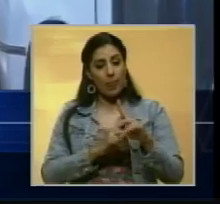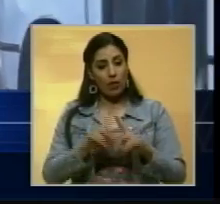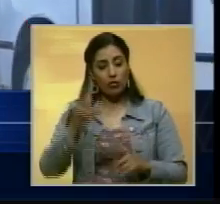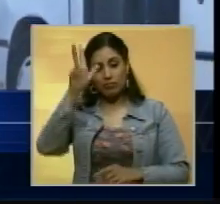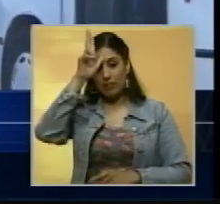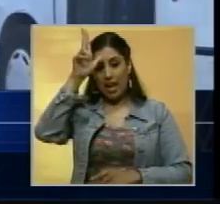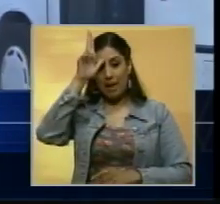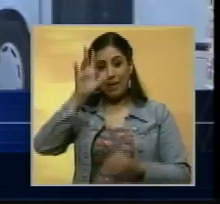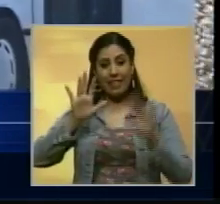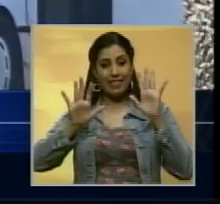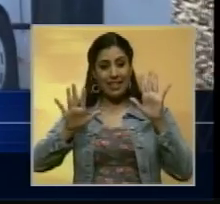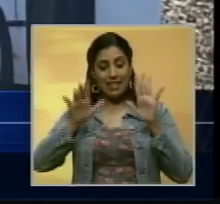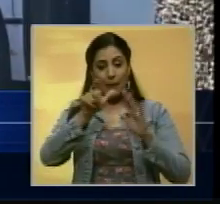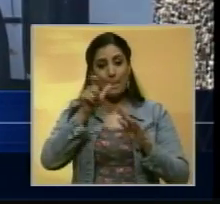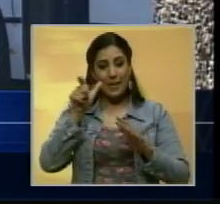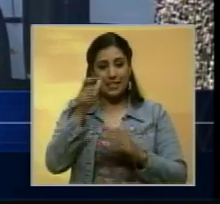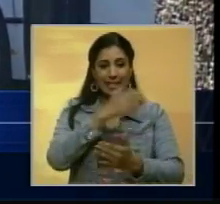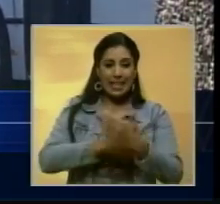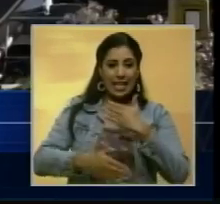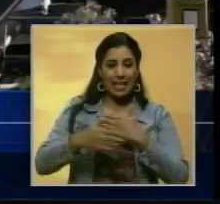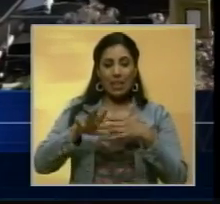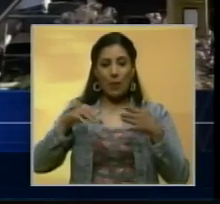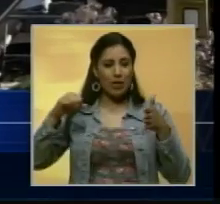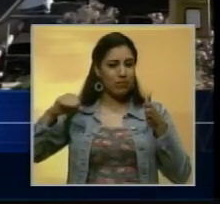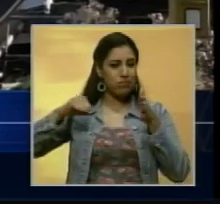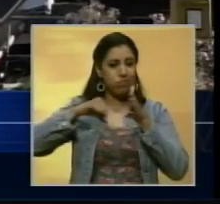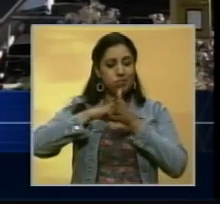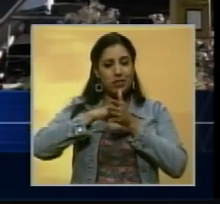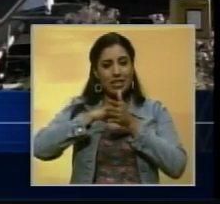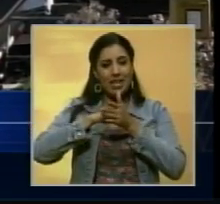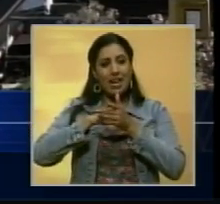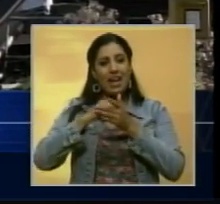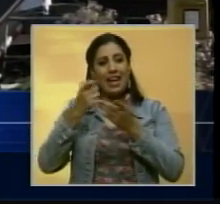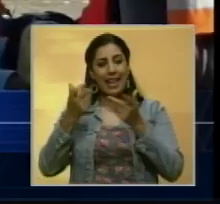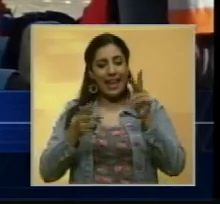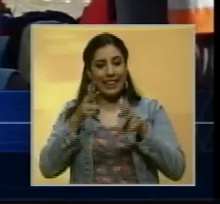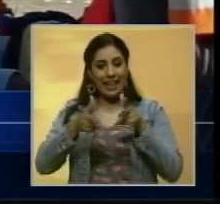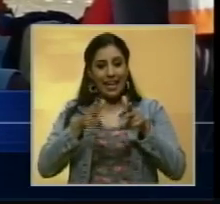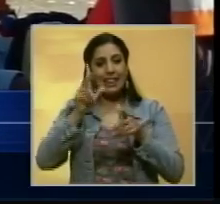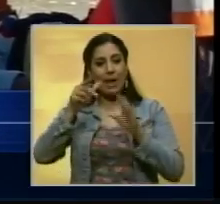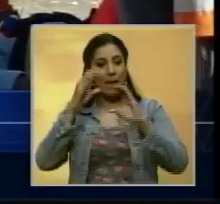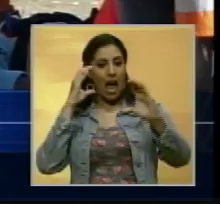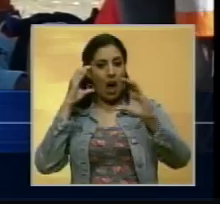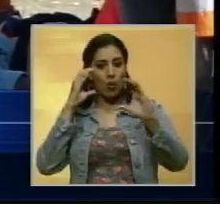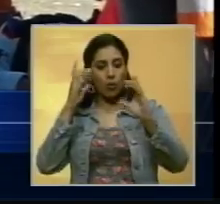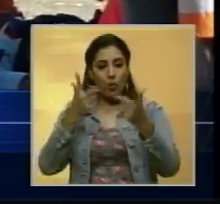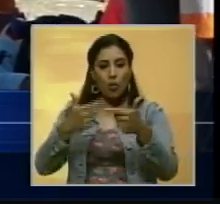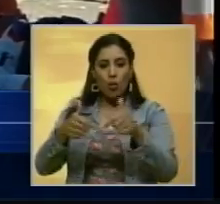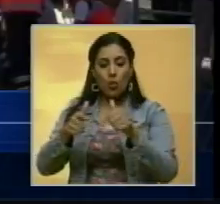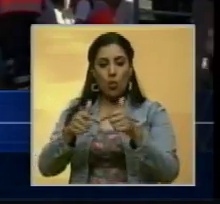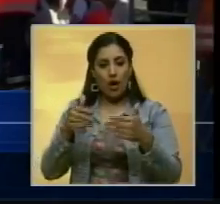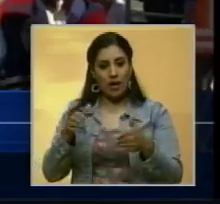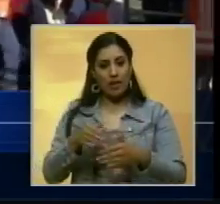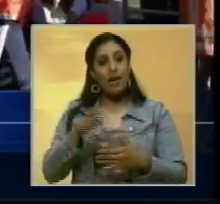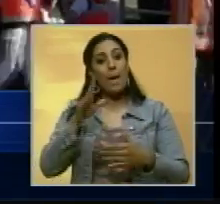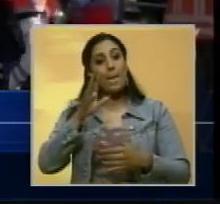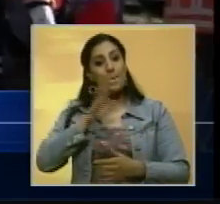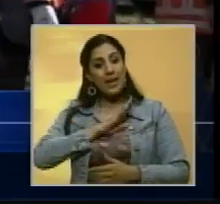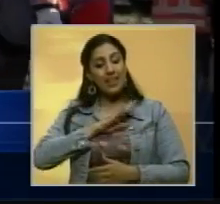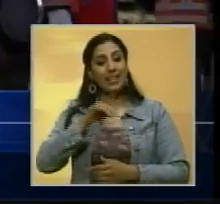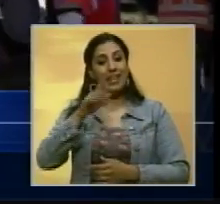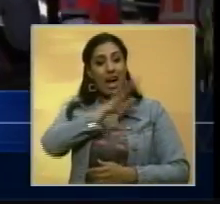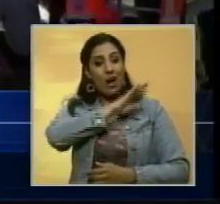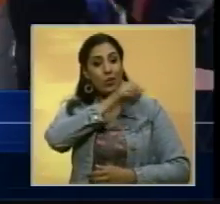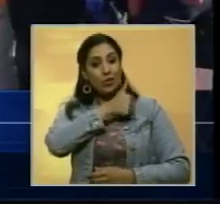En Alemania, 10 personas resultaron heridas tras un accidente entre un tren y un autobús en la localidad de Melle. De acuerdo con